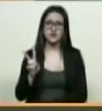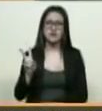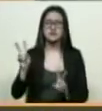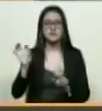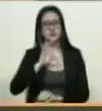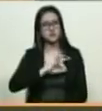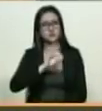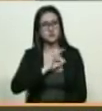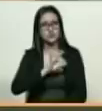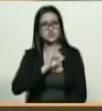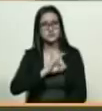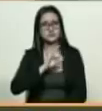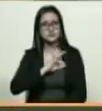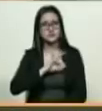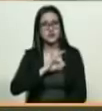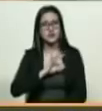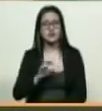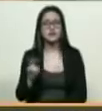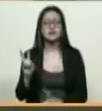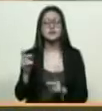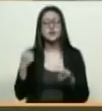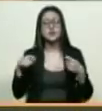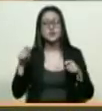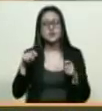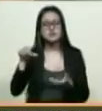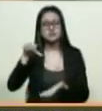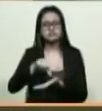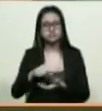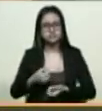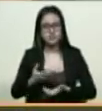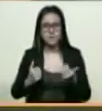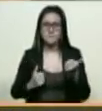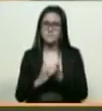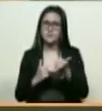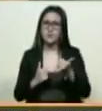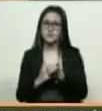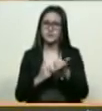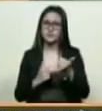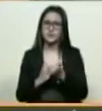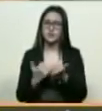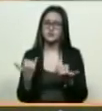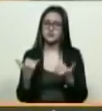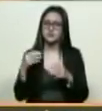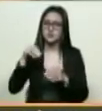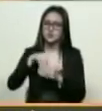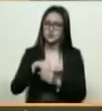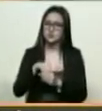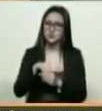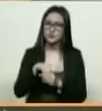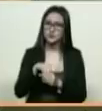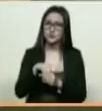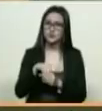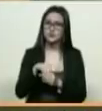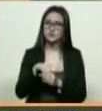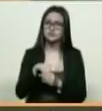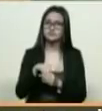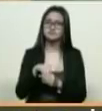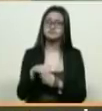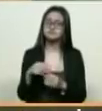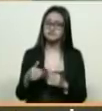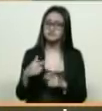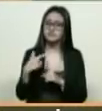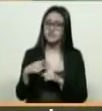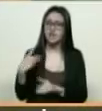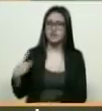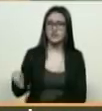social también nuestro sector turismo está dando aporte significativo para la inclusión y el derecho, porque